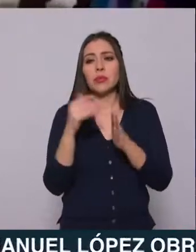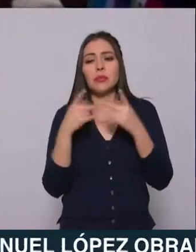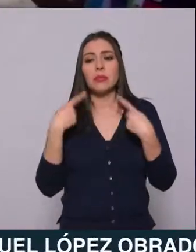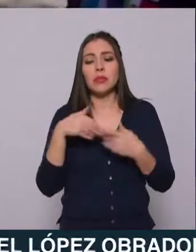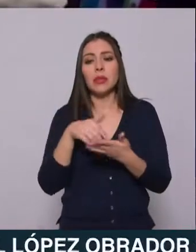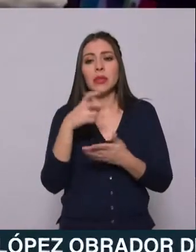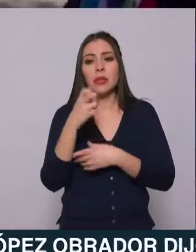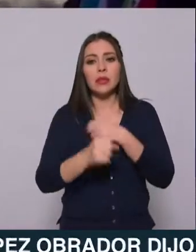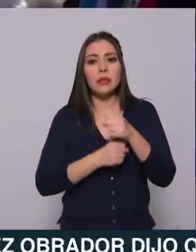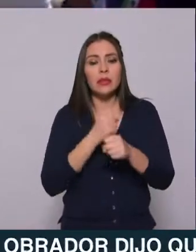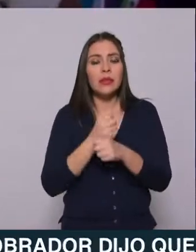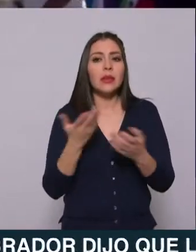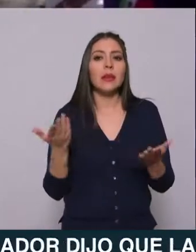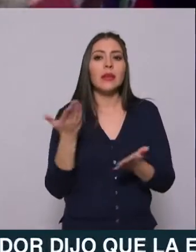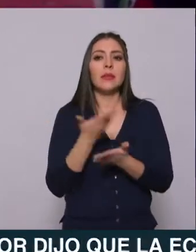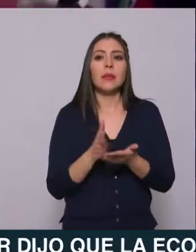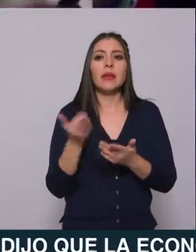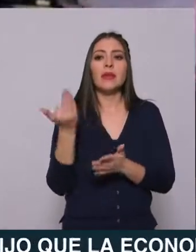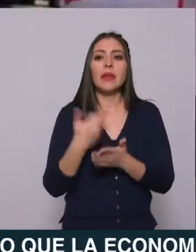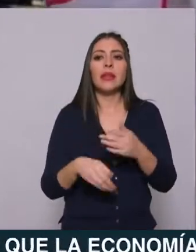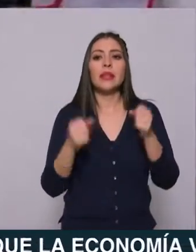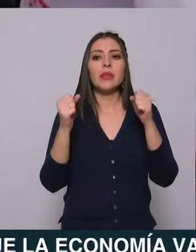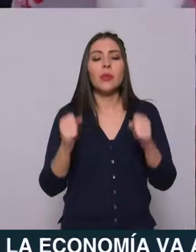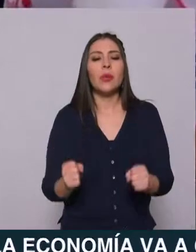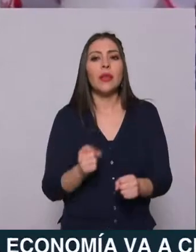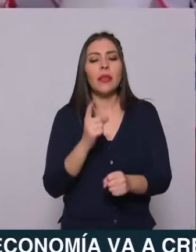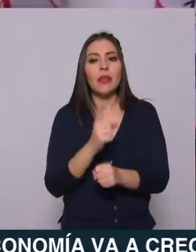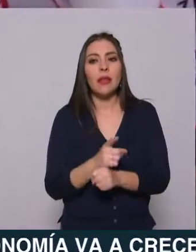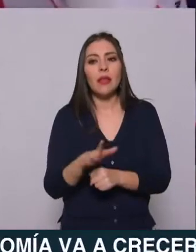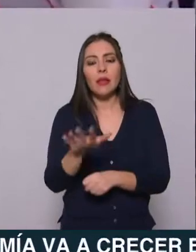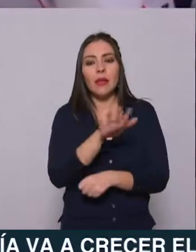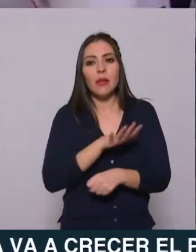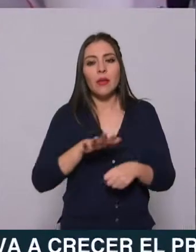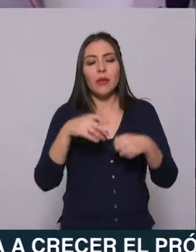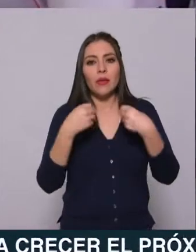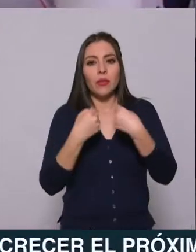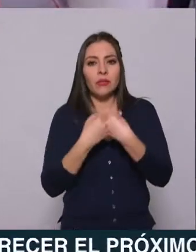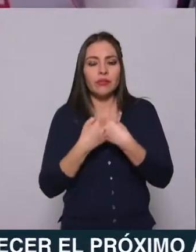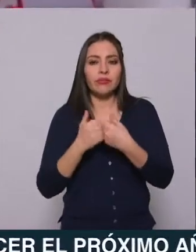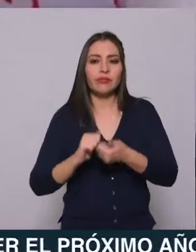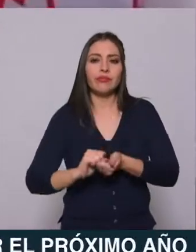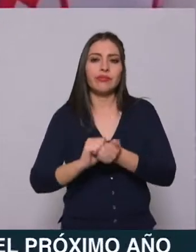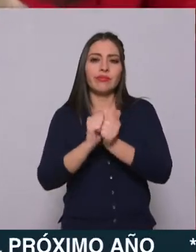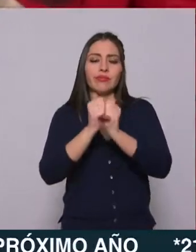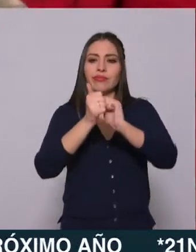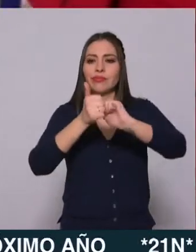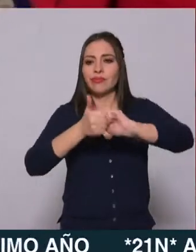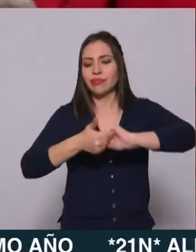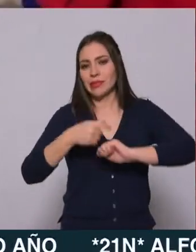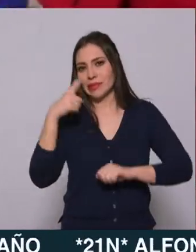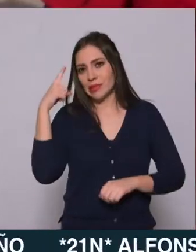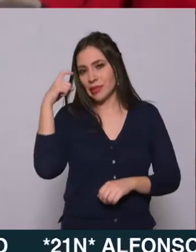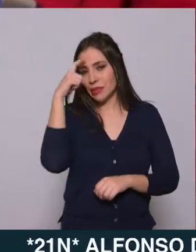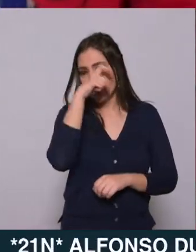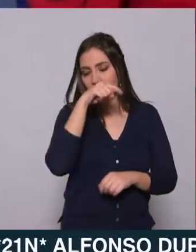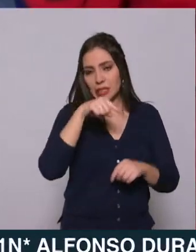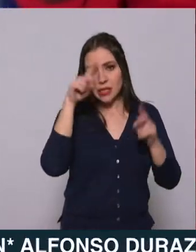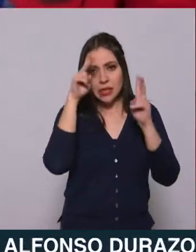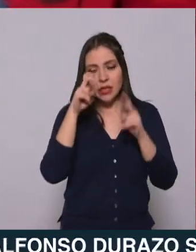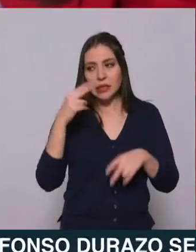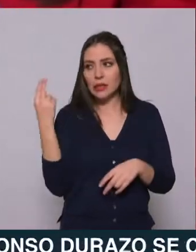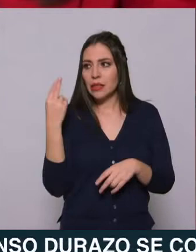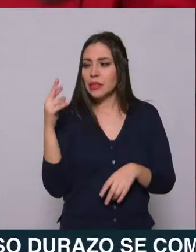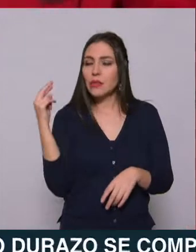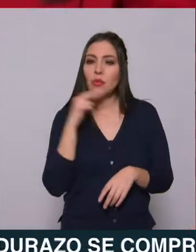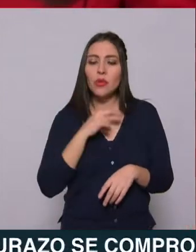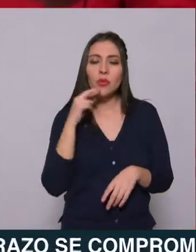la inseguridad que vemos en estos lugares en la frontera norte, pues sin duda se vuelve un tema pues muy complejo y muy urgente de